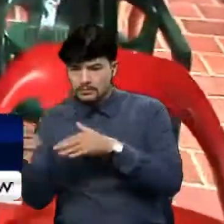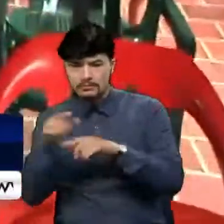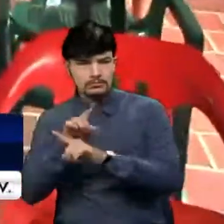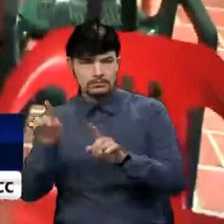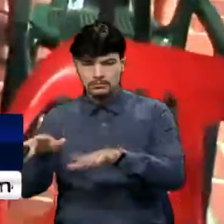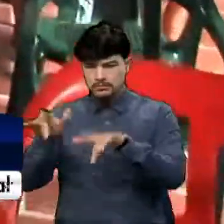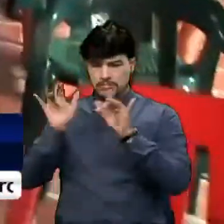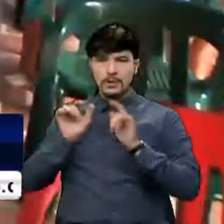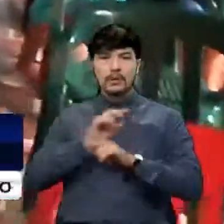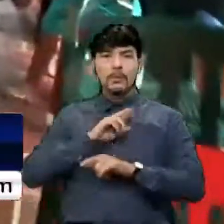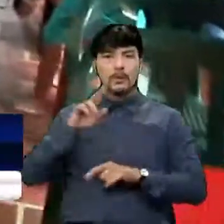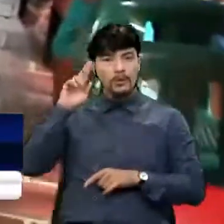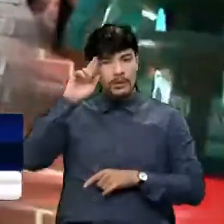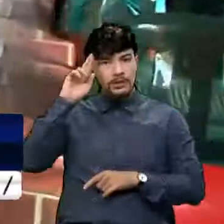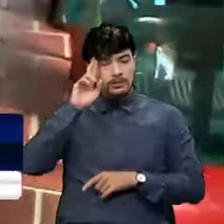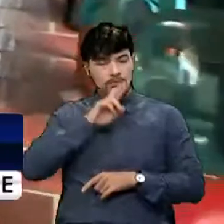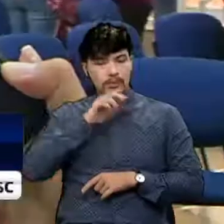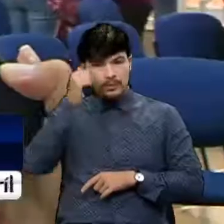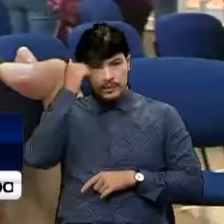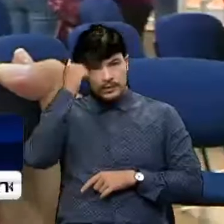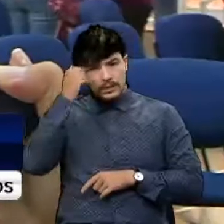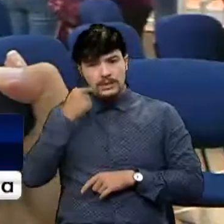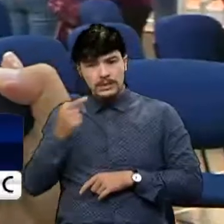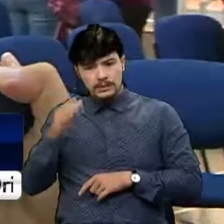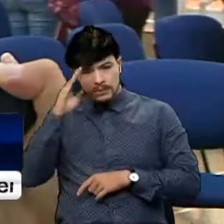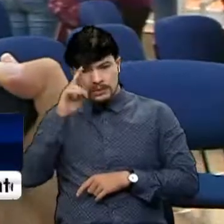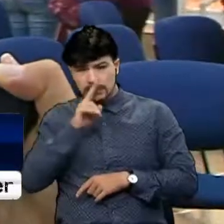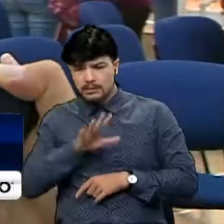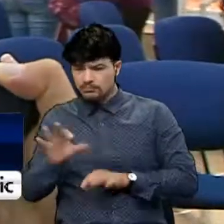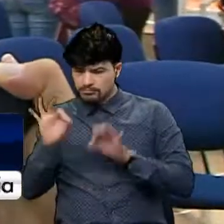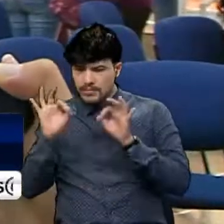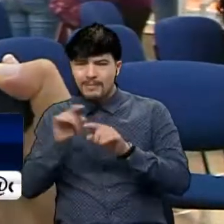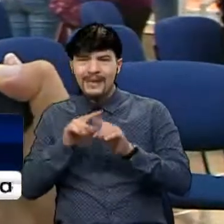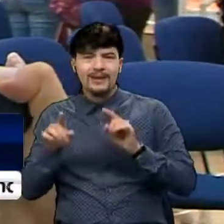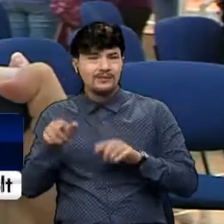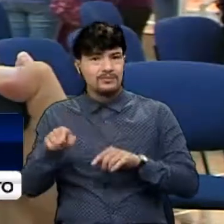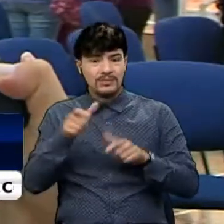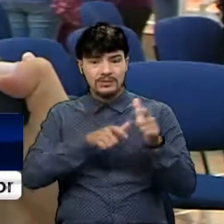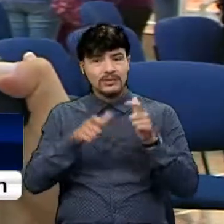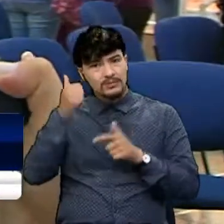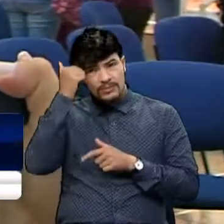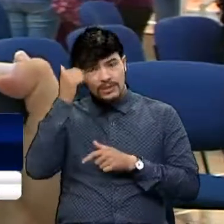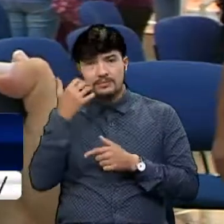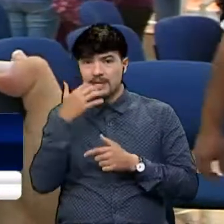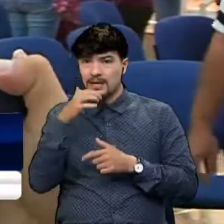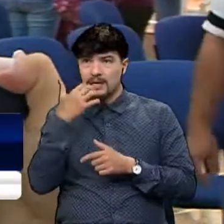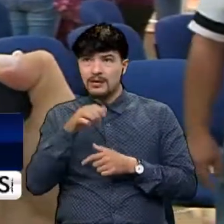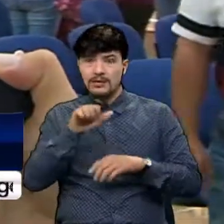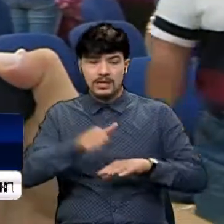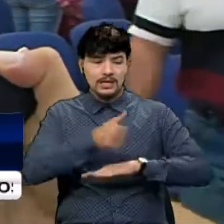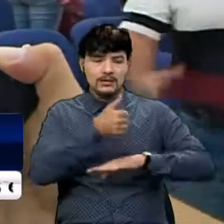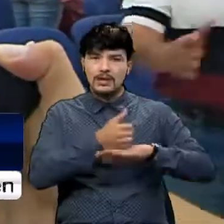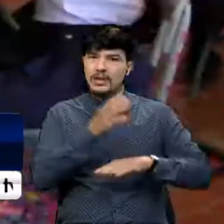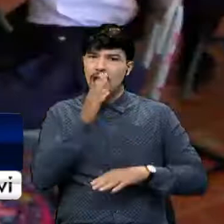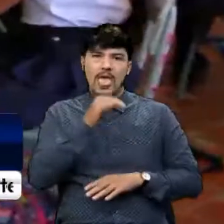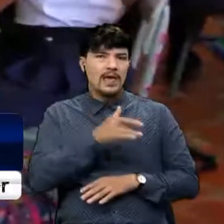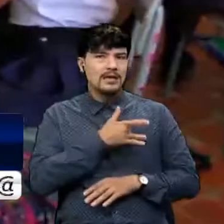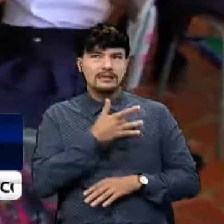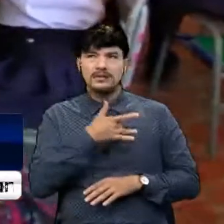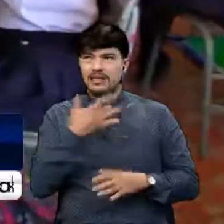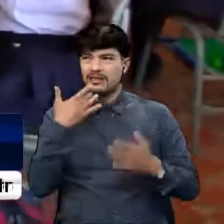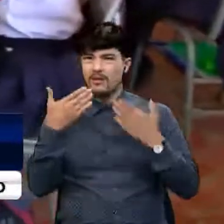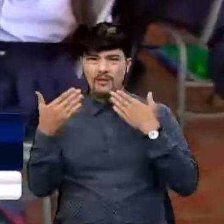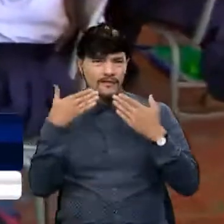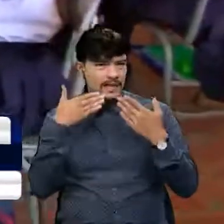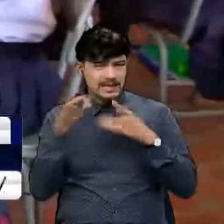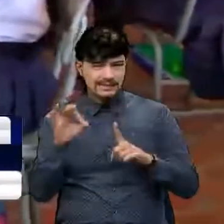que hay garantías, los docentes temen por sus vidas. Lo que sucede es que los mismos docentes, los mismos rectores no sienten esa